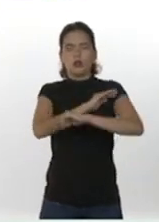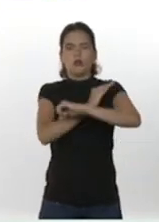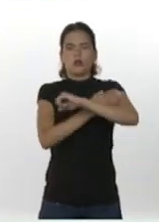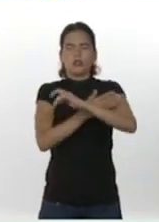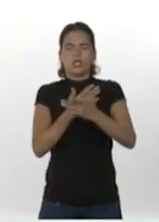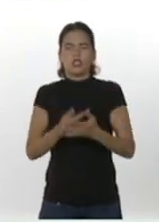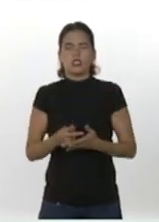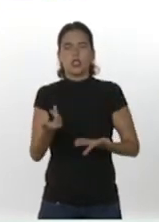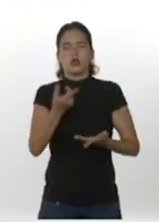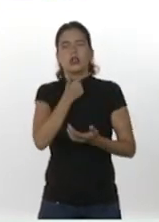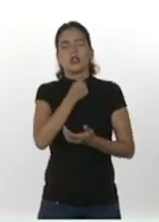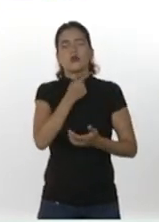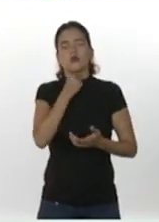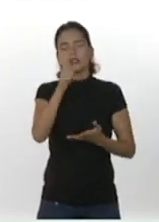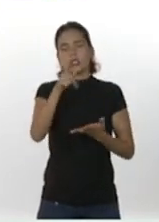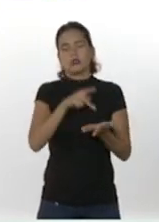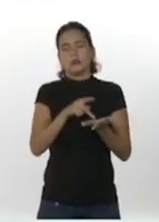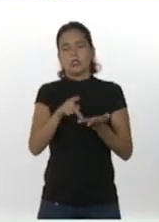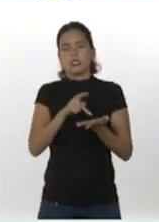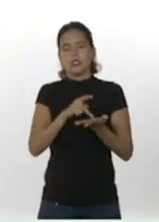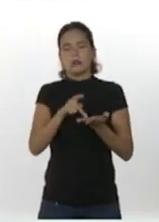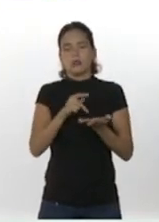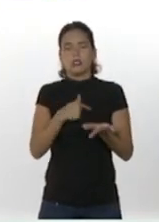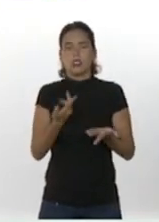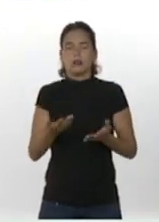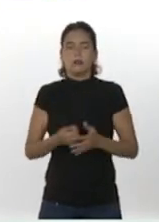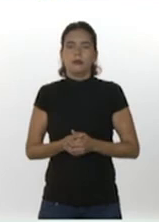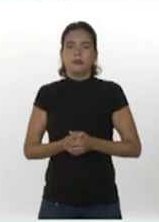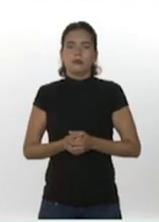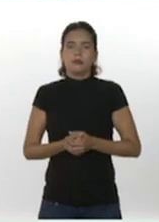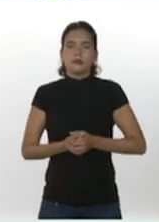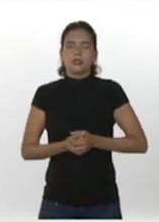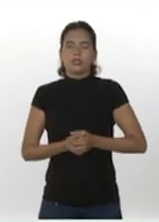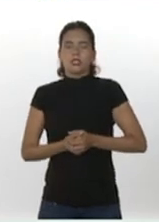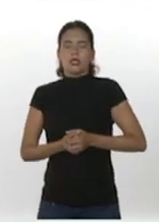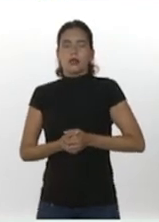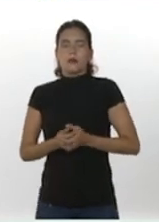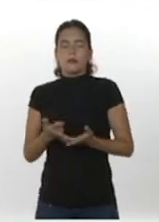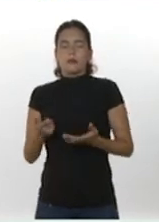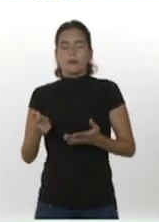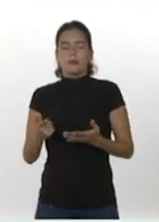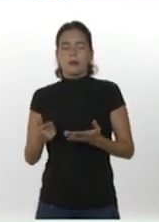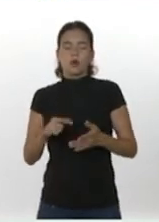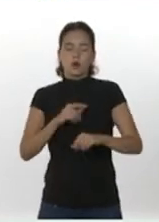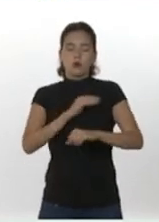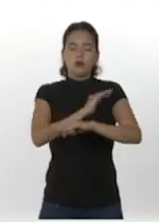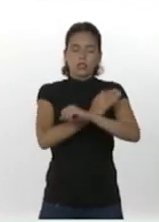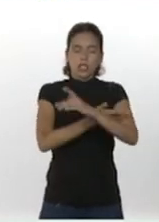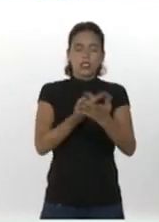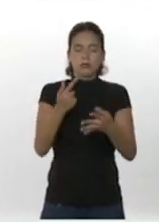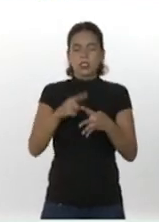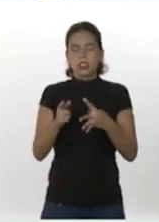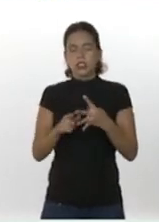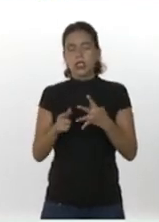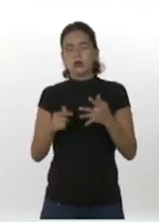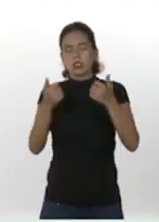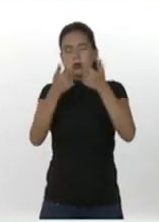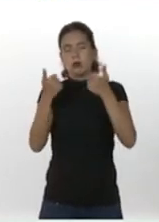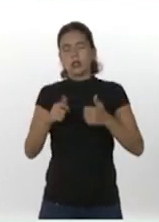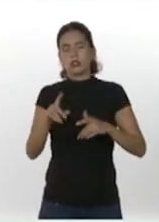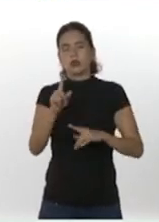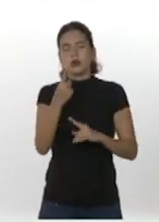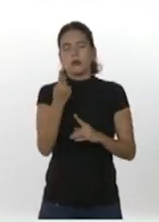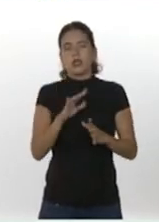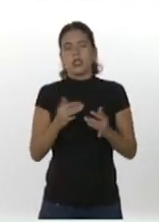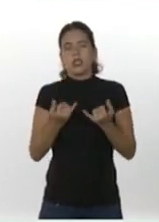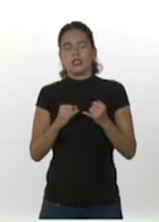y los intereses de estos participantes, además de sus habilidades para ciertos oficios u artes, ¿no? Una vez que ya